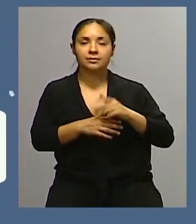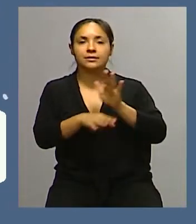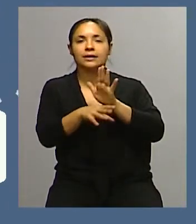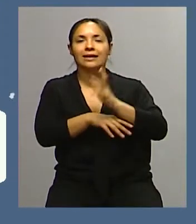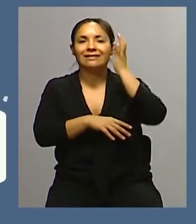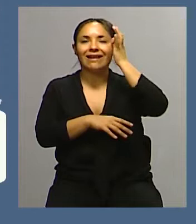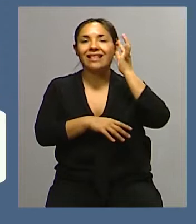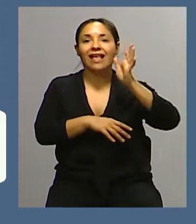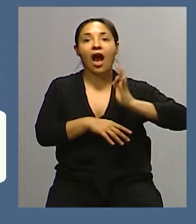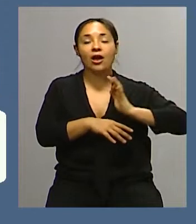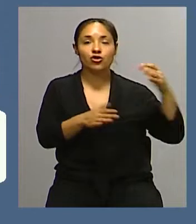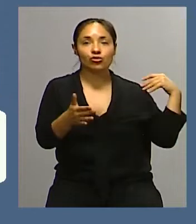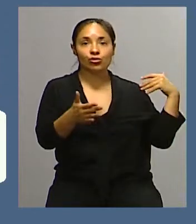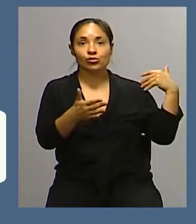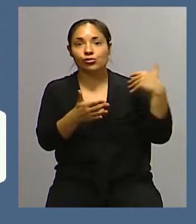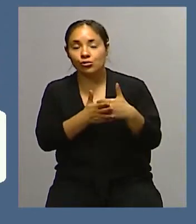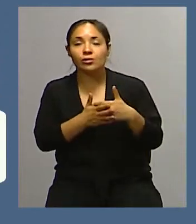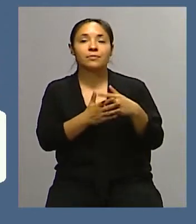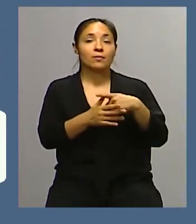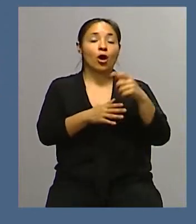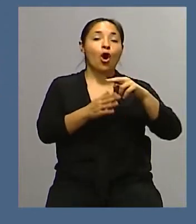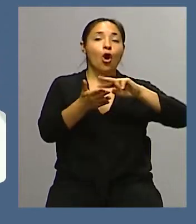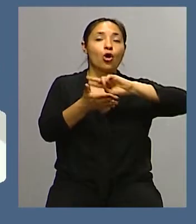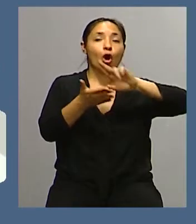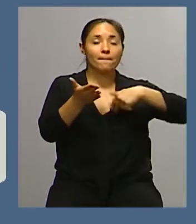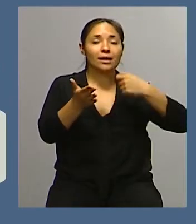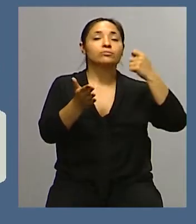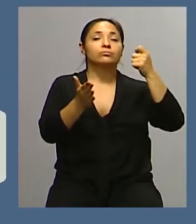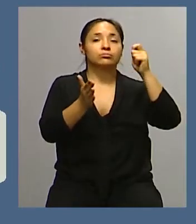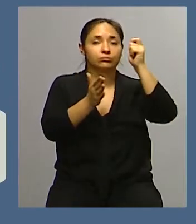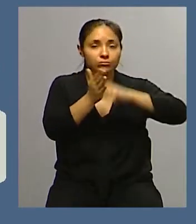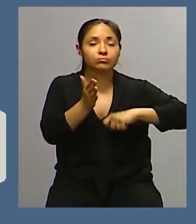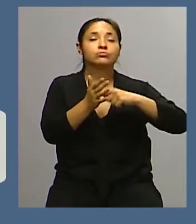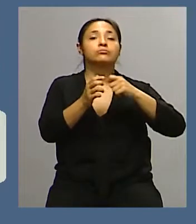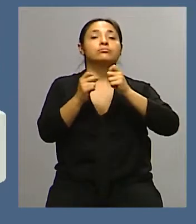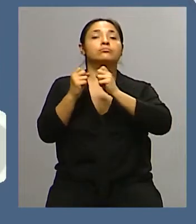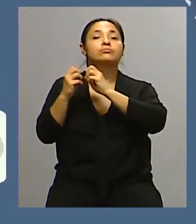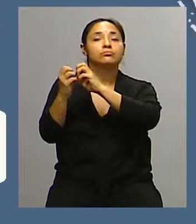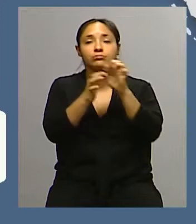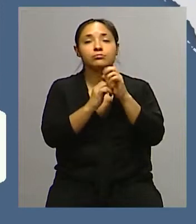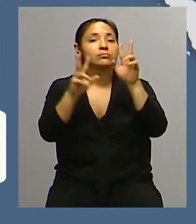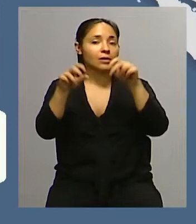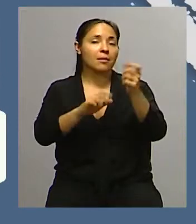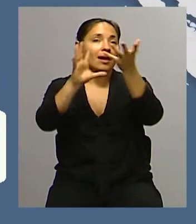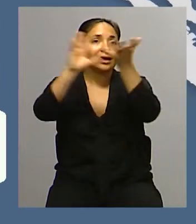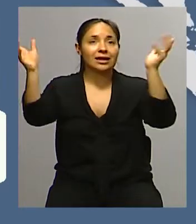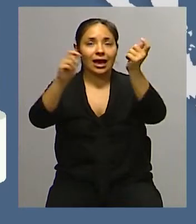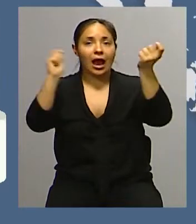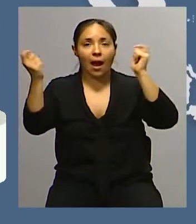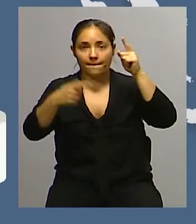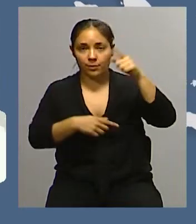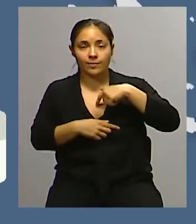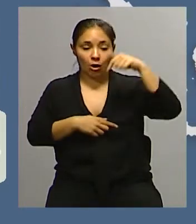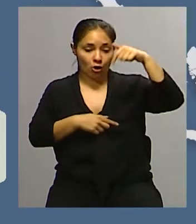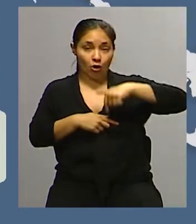que generó, digamos, el convenio marco para tratar y empezar a hablar de cambio climático. Sí. Imagínense que ya hoy